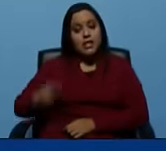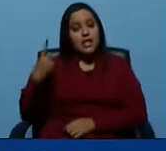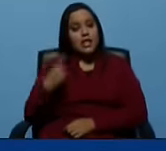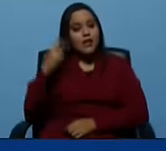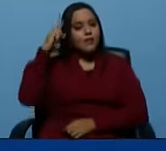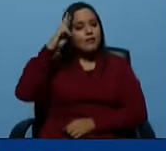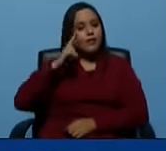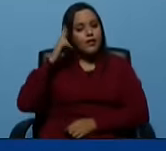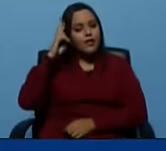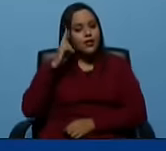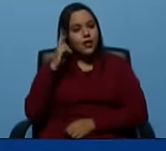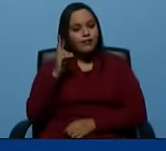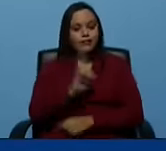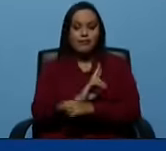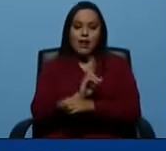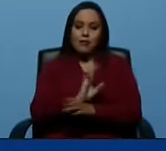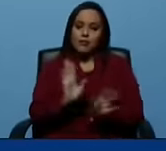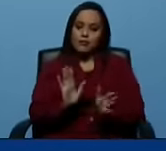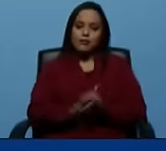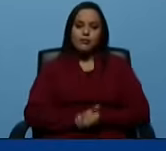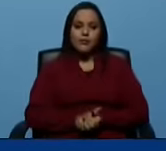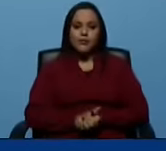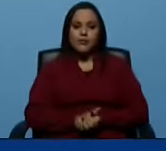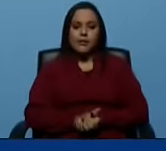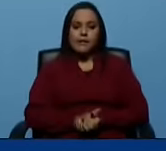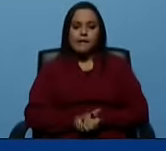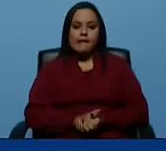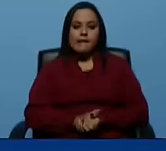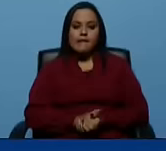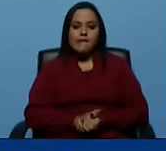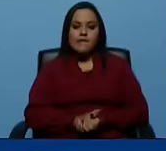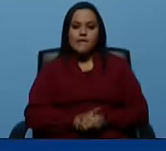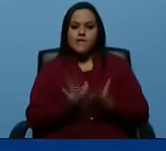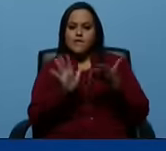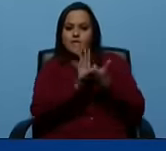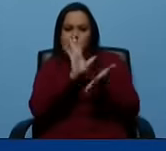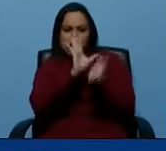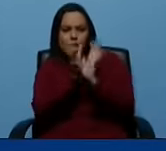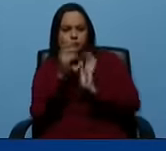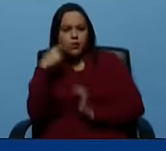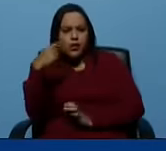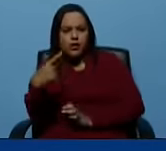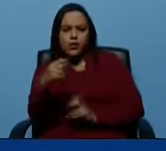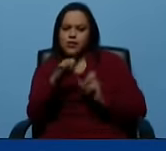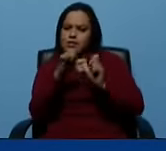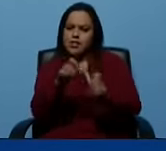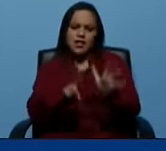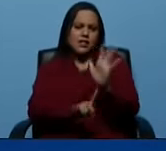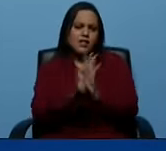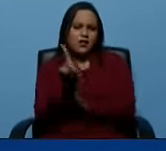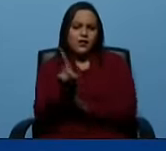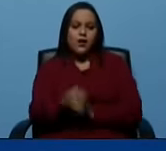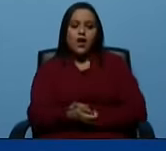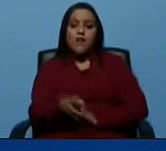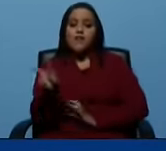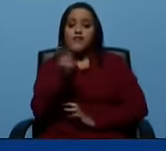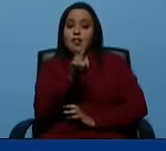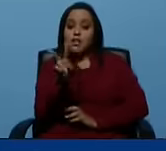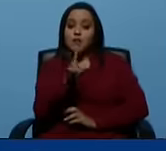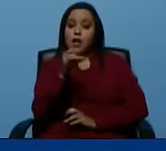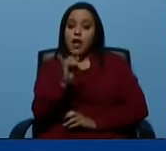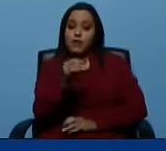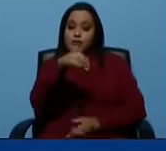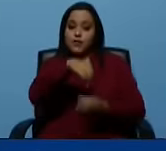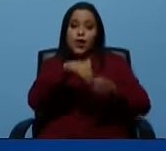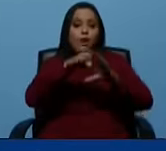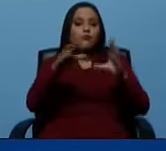tiempo. Sobre el escenario geopolítico, está en pleno desarrollo. Venezuela forma parte del mundo